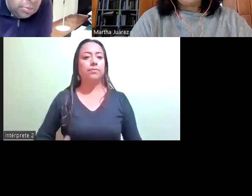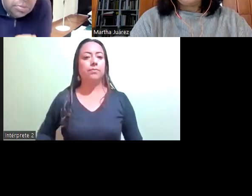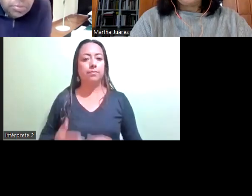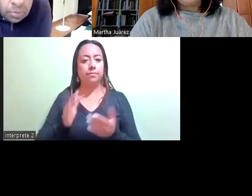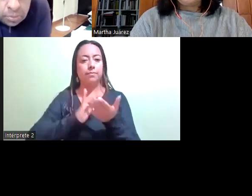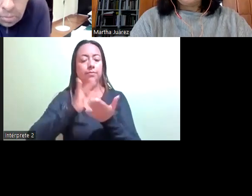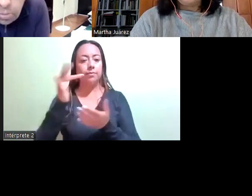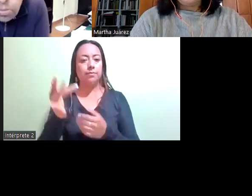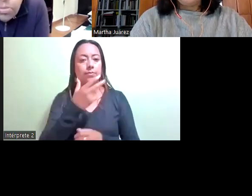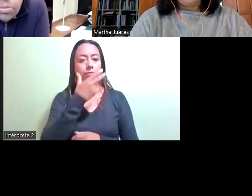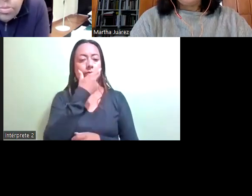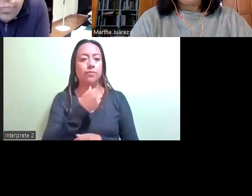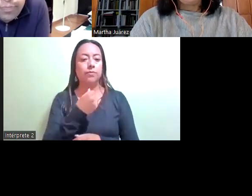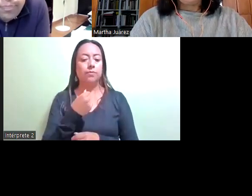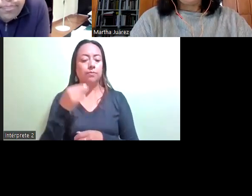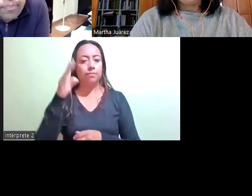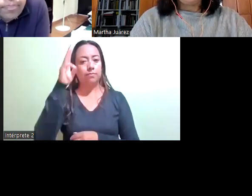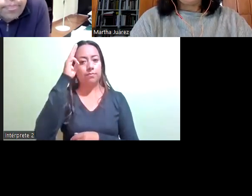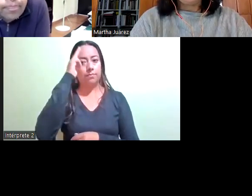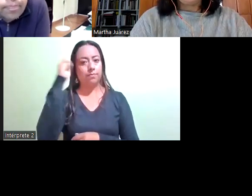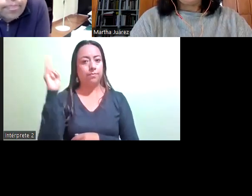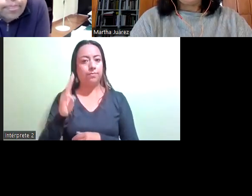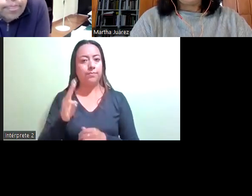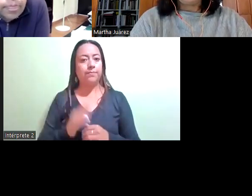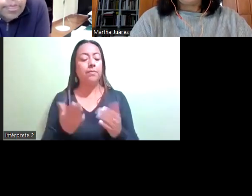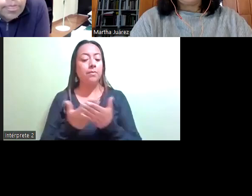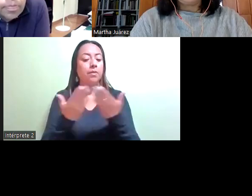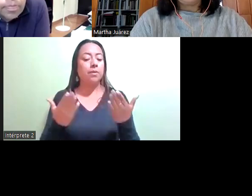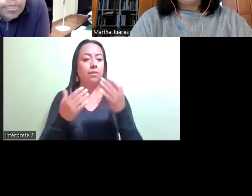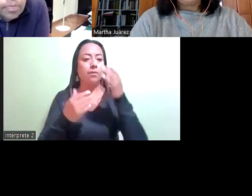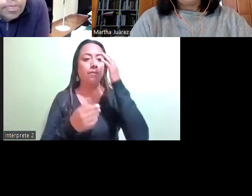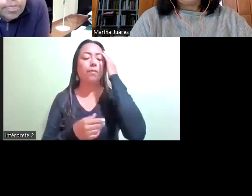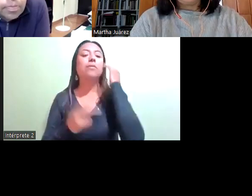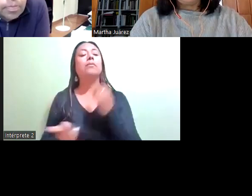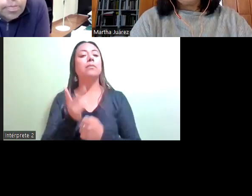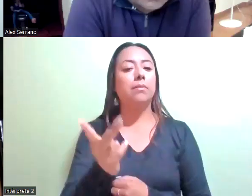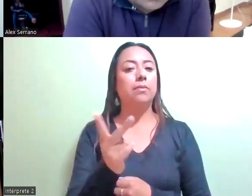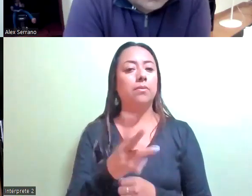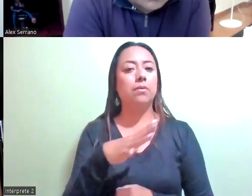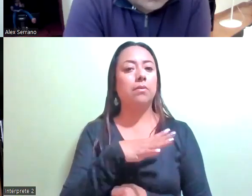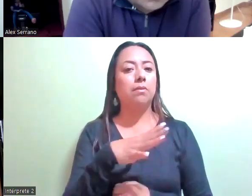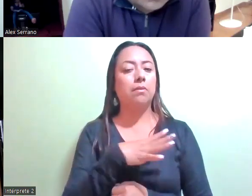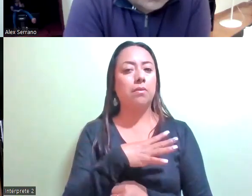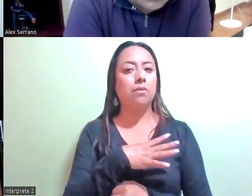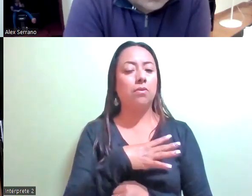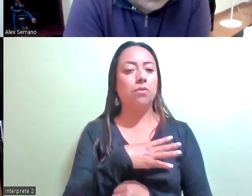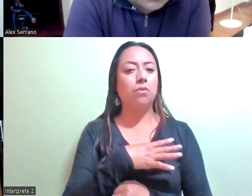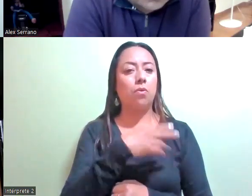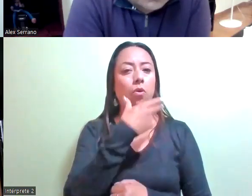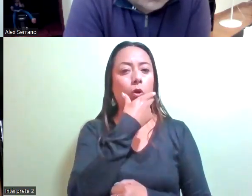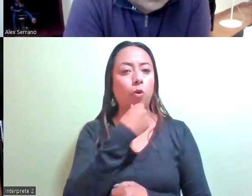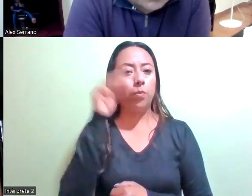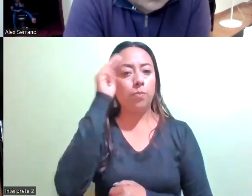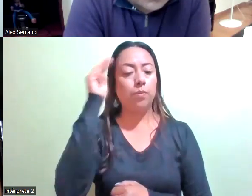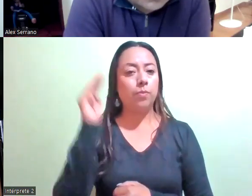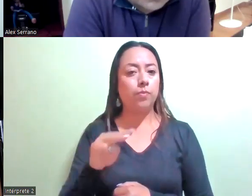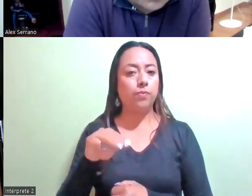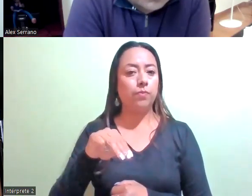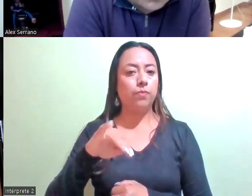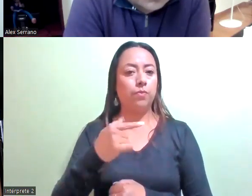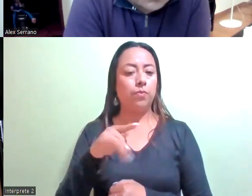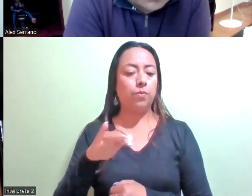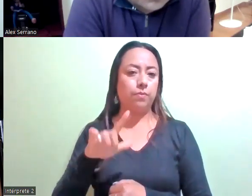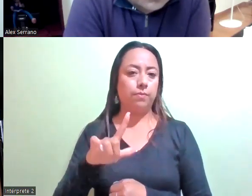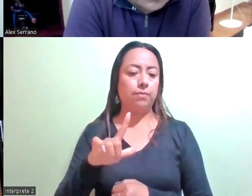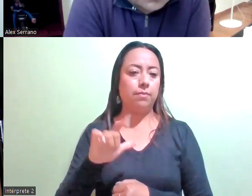maestro. Se pregunta nuevamente si se encuentra el maestro Miguel Ángel Gutiérrez Cabañas. No